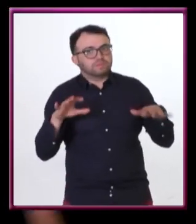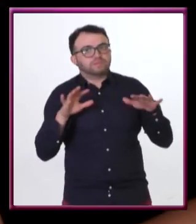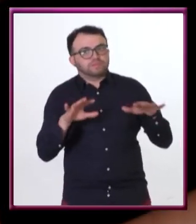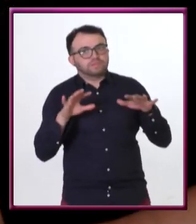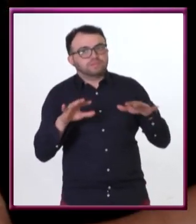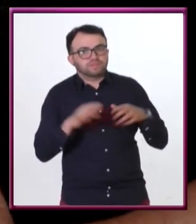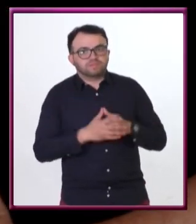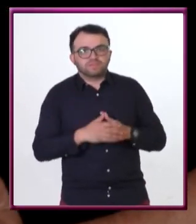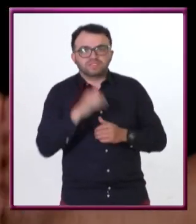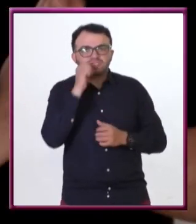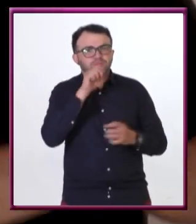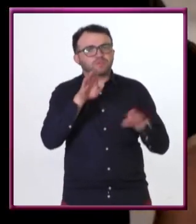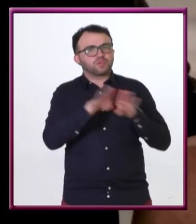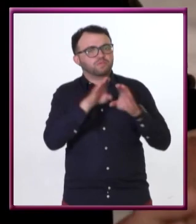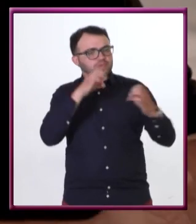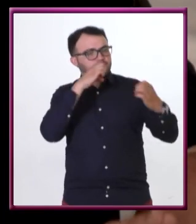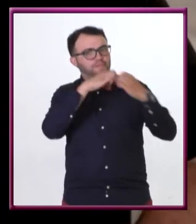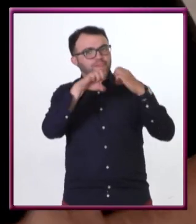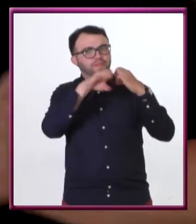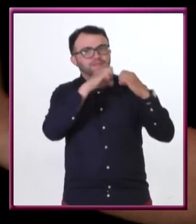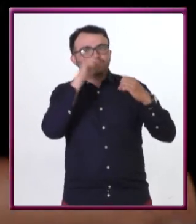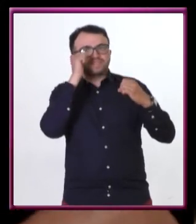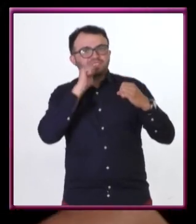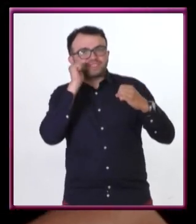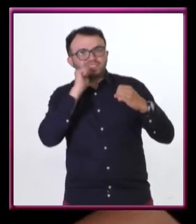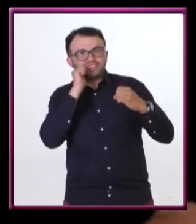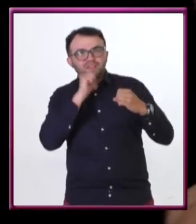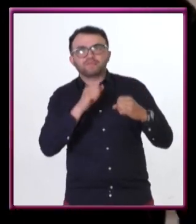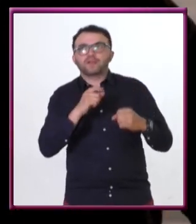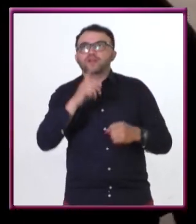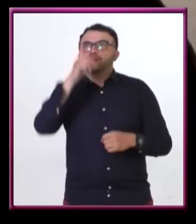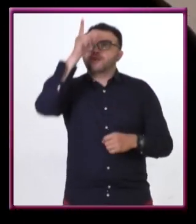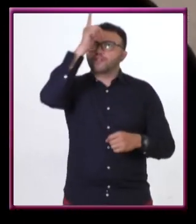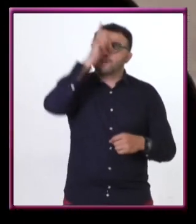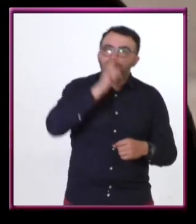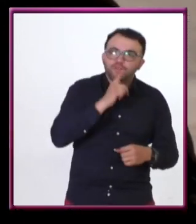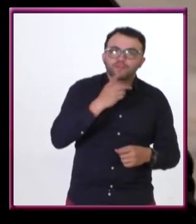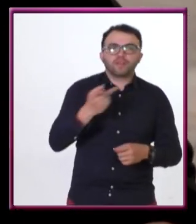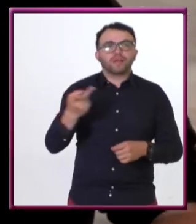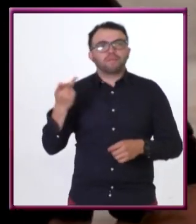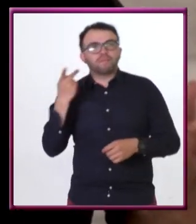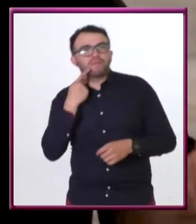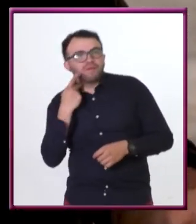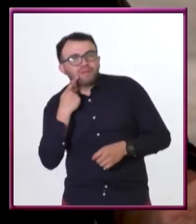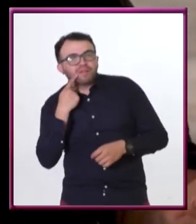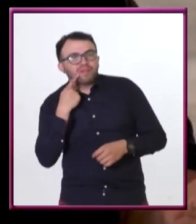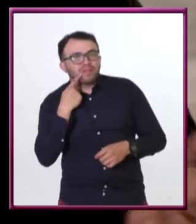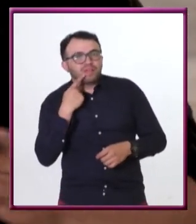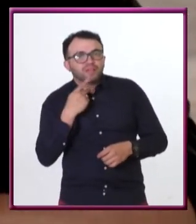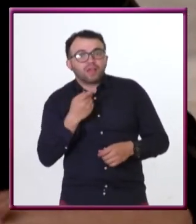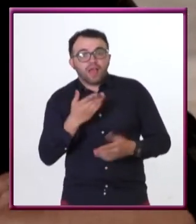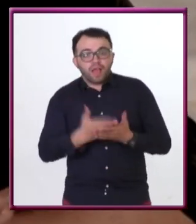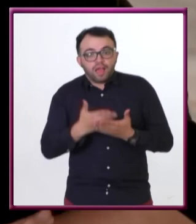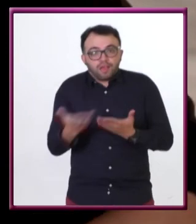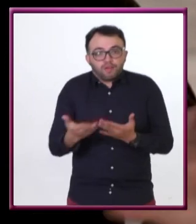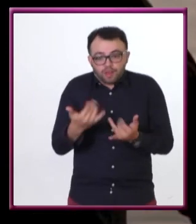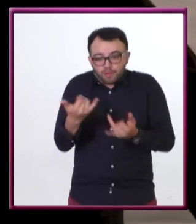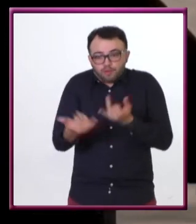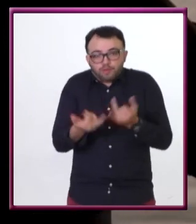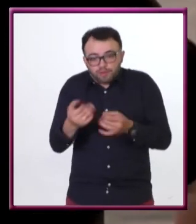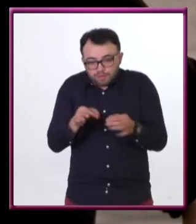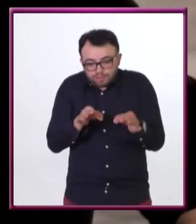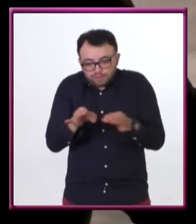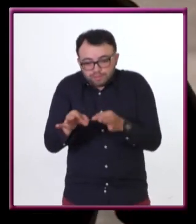países compitiendo siempre para llegar a la luna, en lo político y ahora en la estrategia. O sea, en el ajedrez. Para